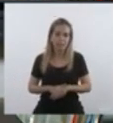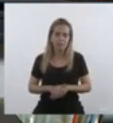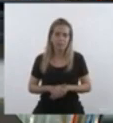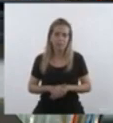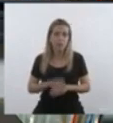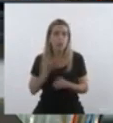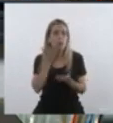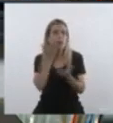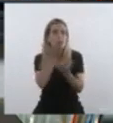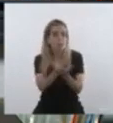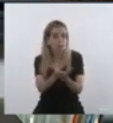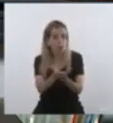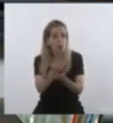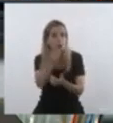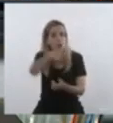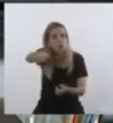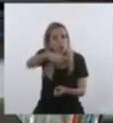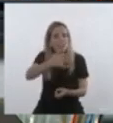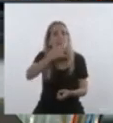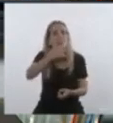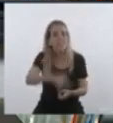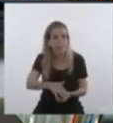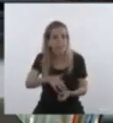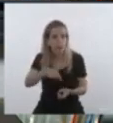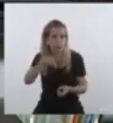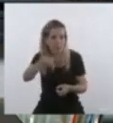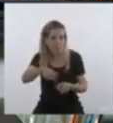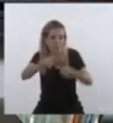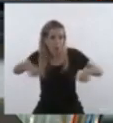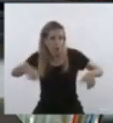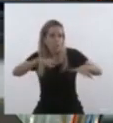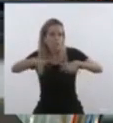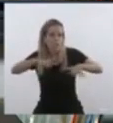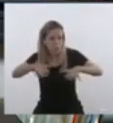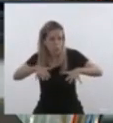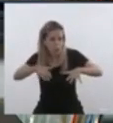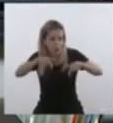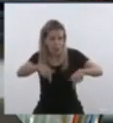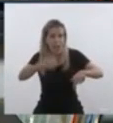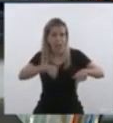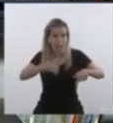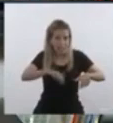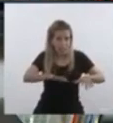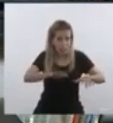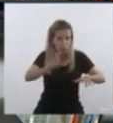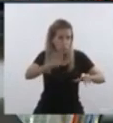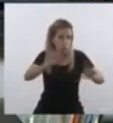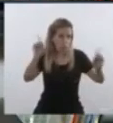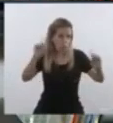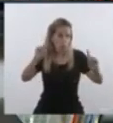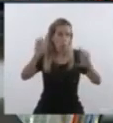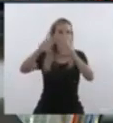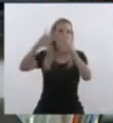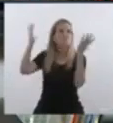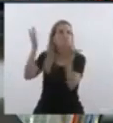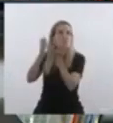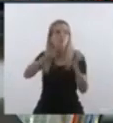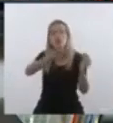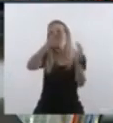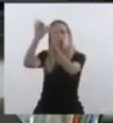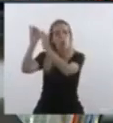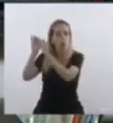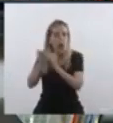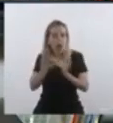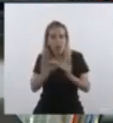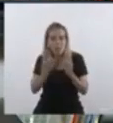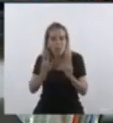Les pido que entiendan que lo que nos está pasando, le está pasando al mundo entero en este mismo